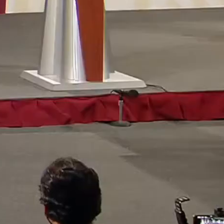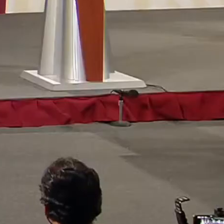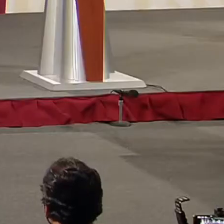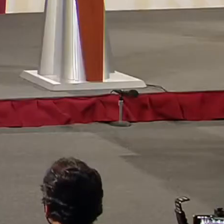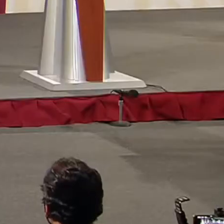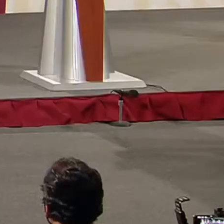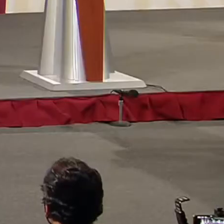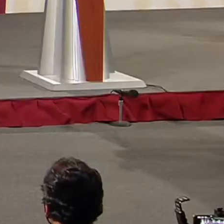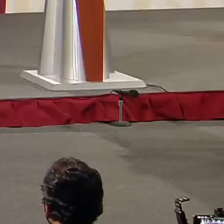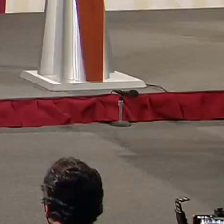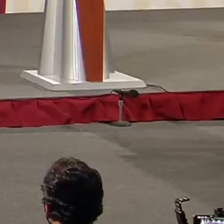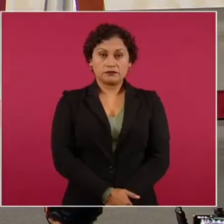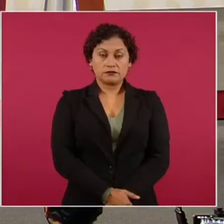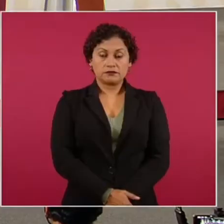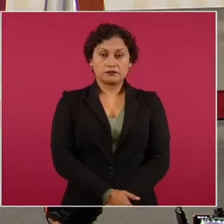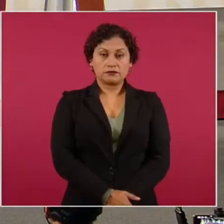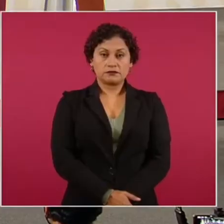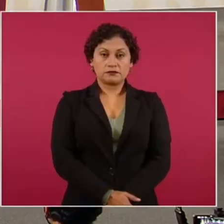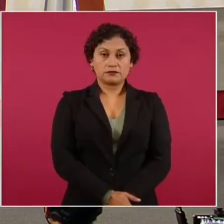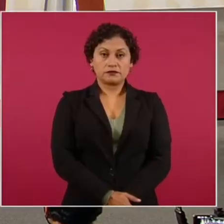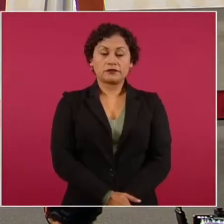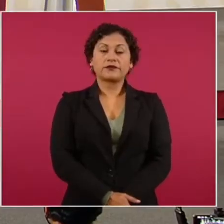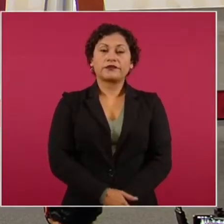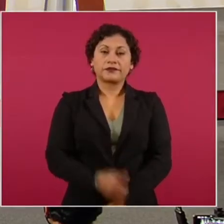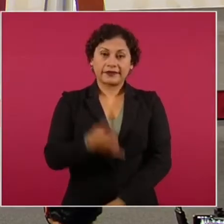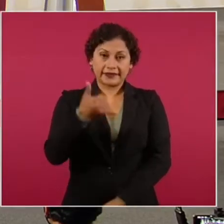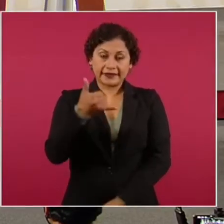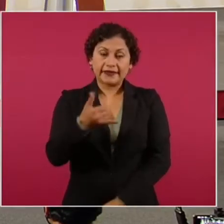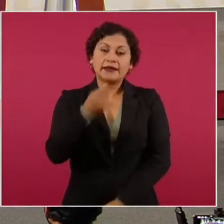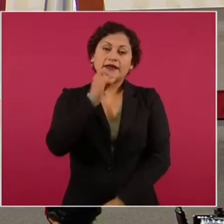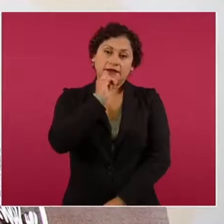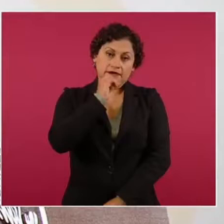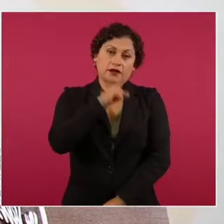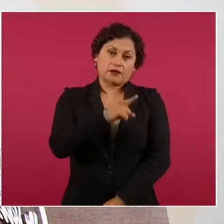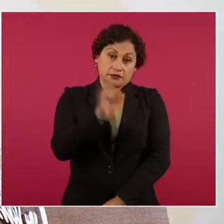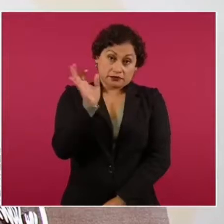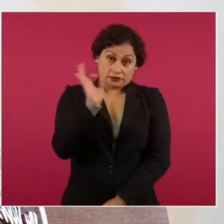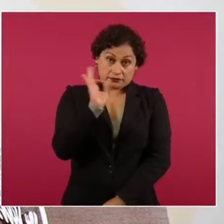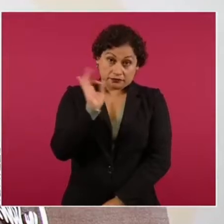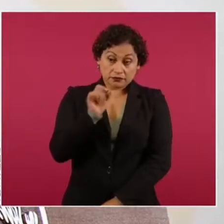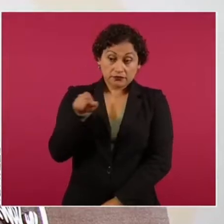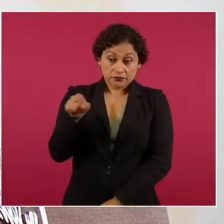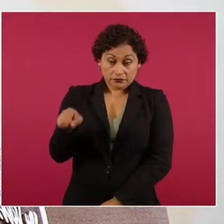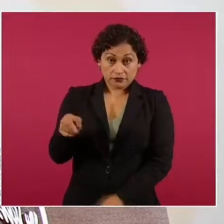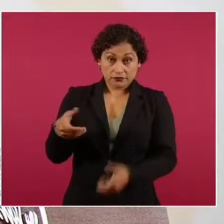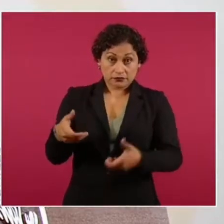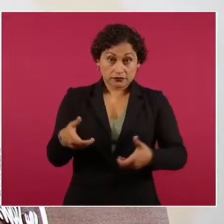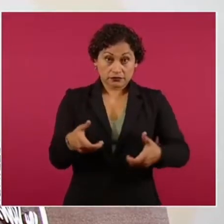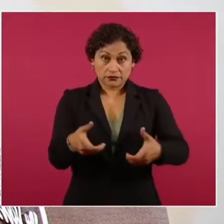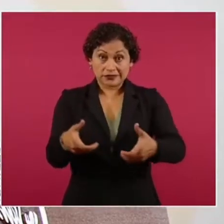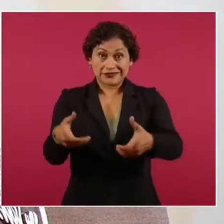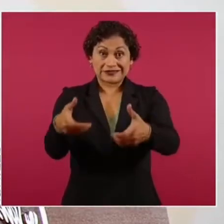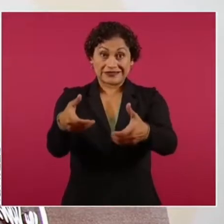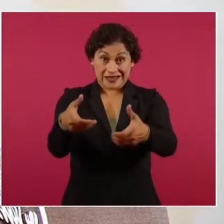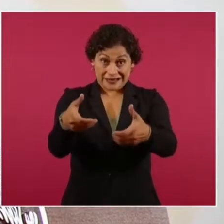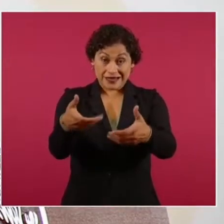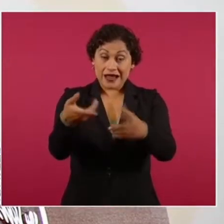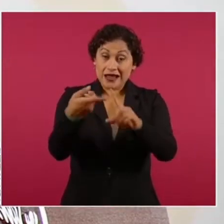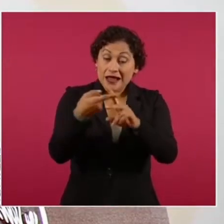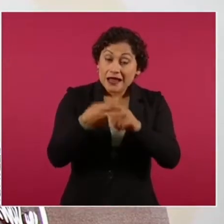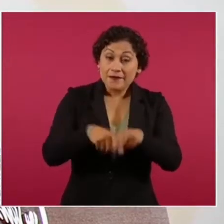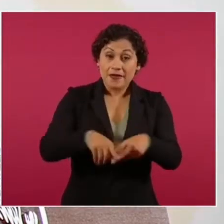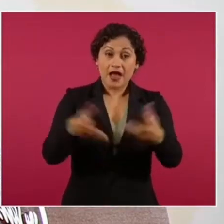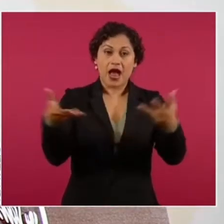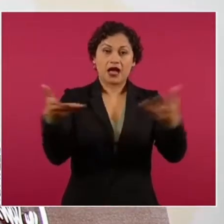Y que se procure, si se va a hacer una calle, que se haga de concreto, que se haga